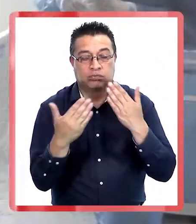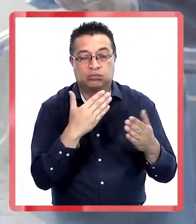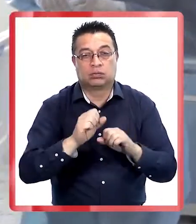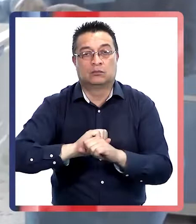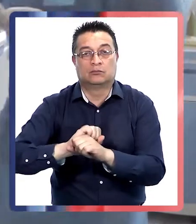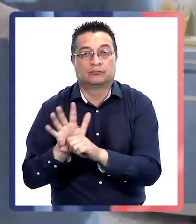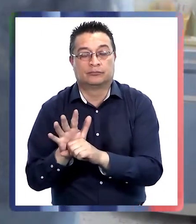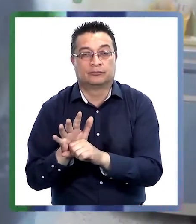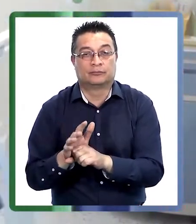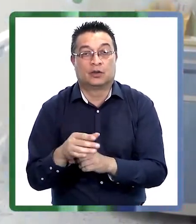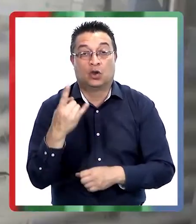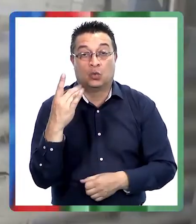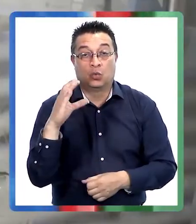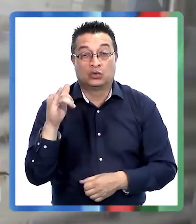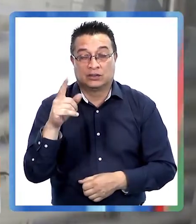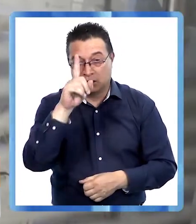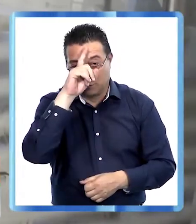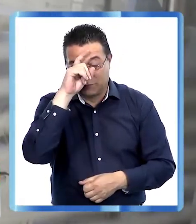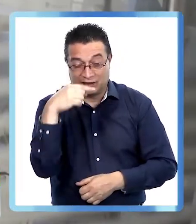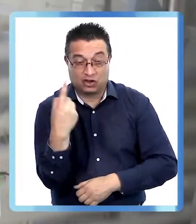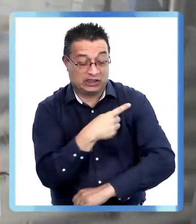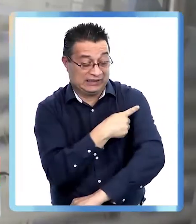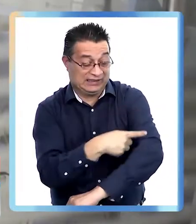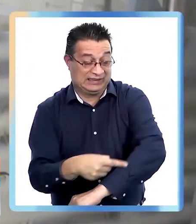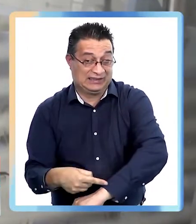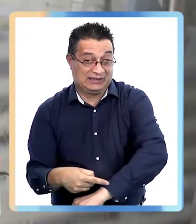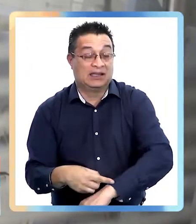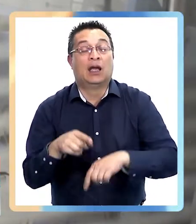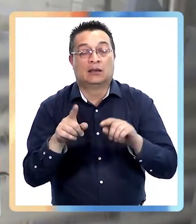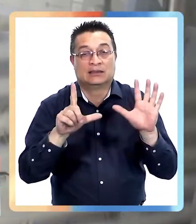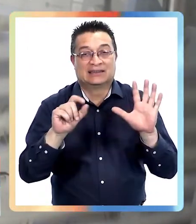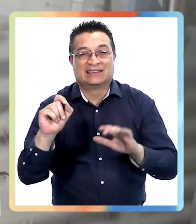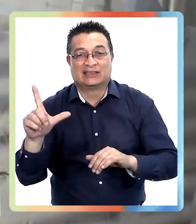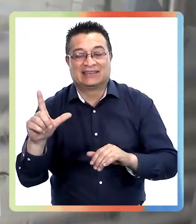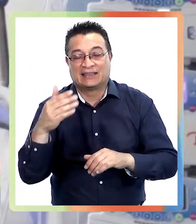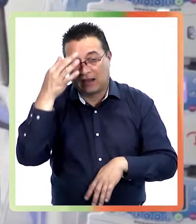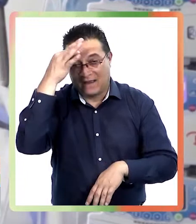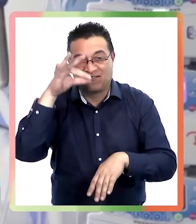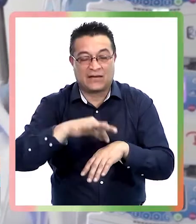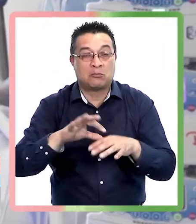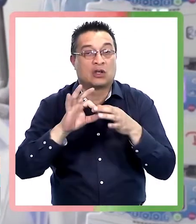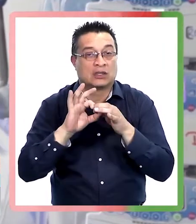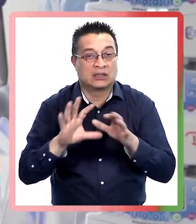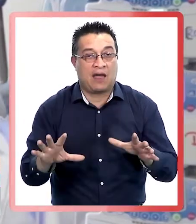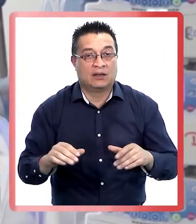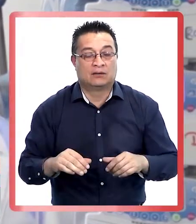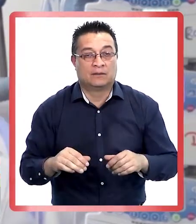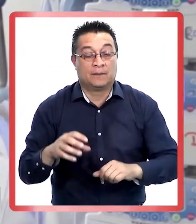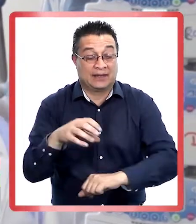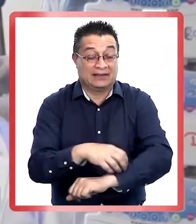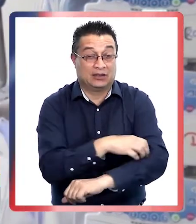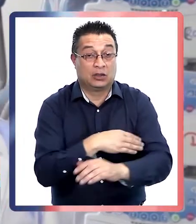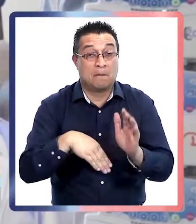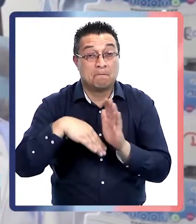de COVID-19. En las UCI de los hospitales de todo el país hay 707 enfermos en condiciones críticas y